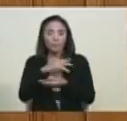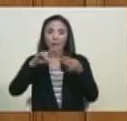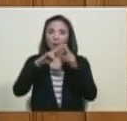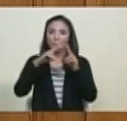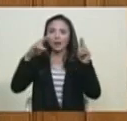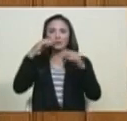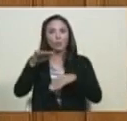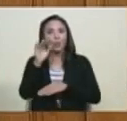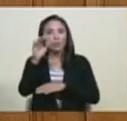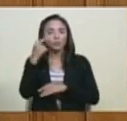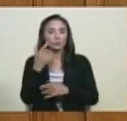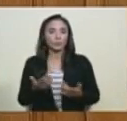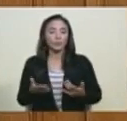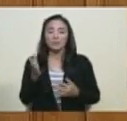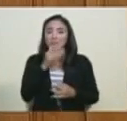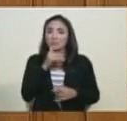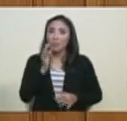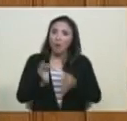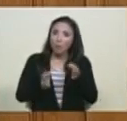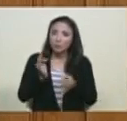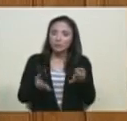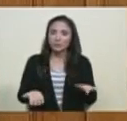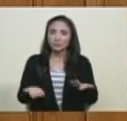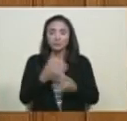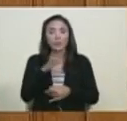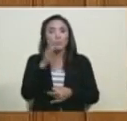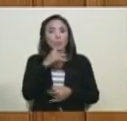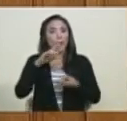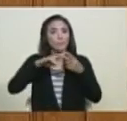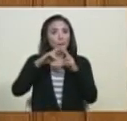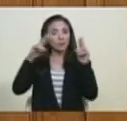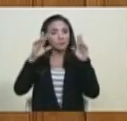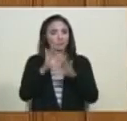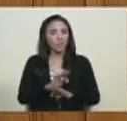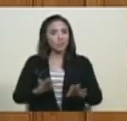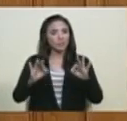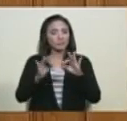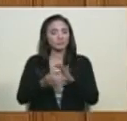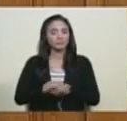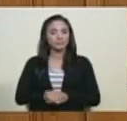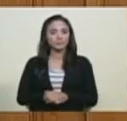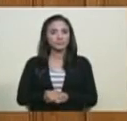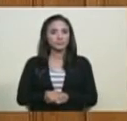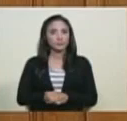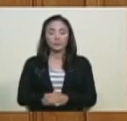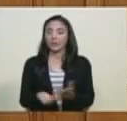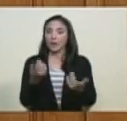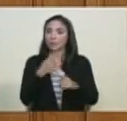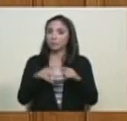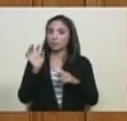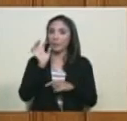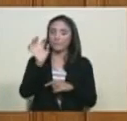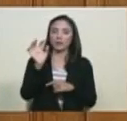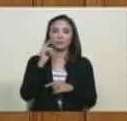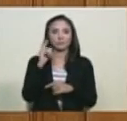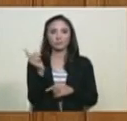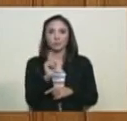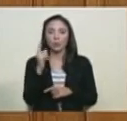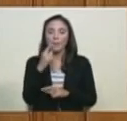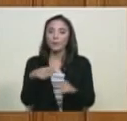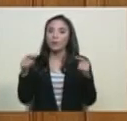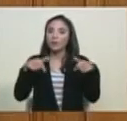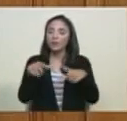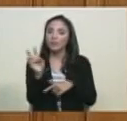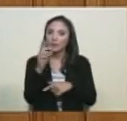futura. Sin justicia no habrá paz sobre ningún país, pero especialmente